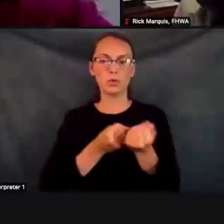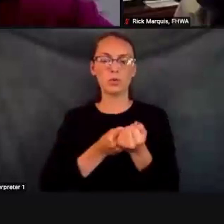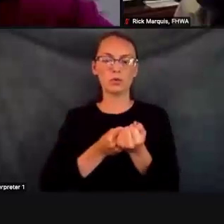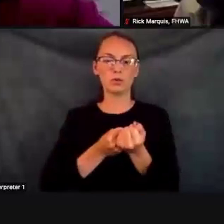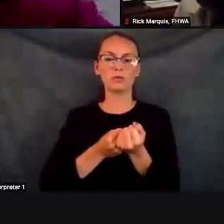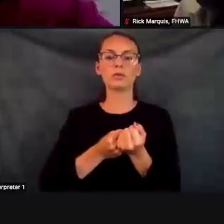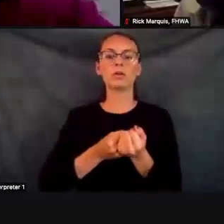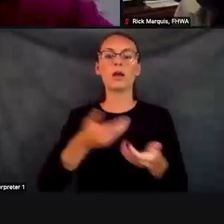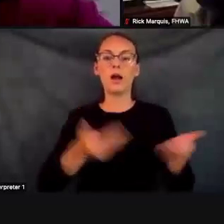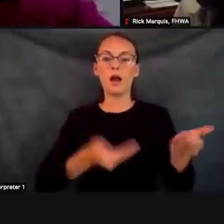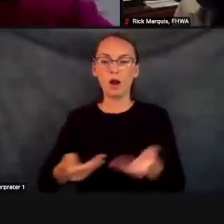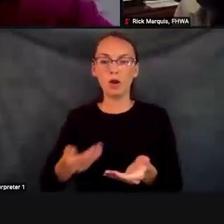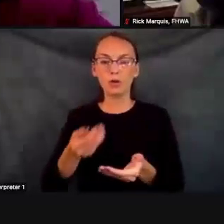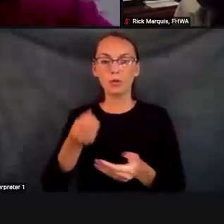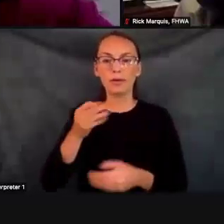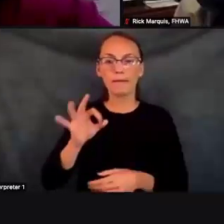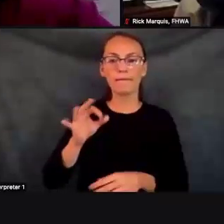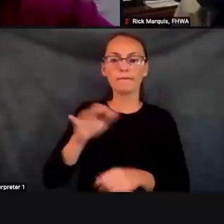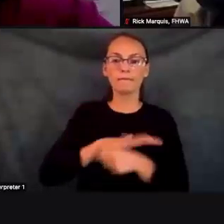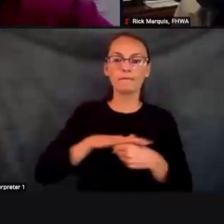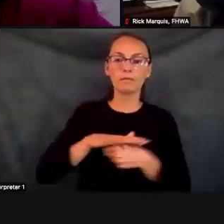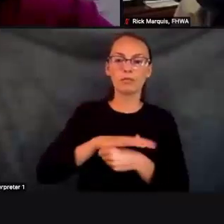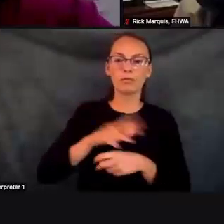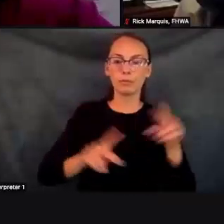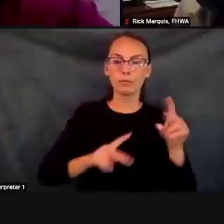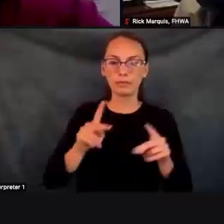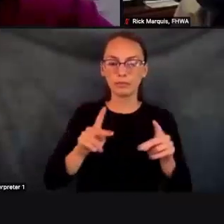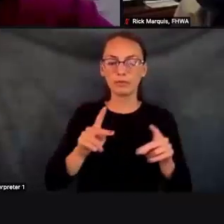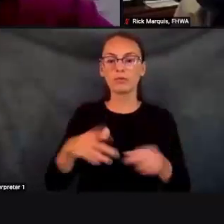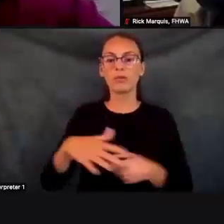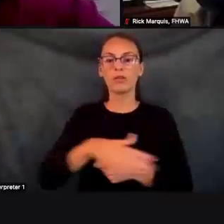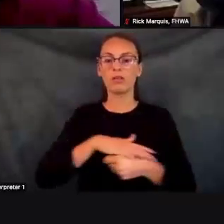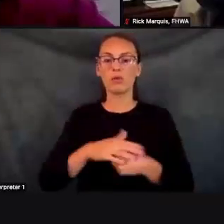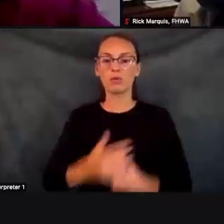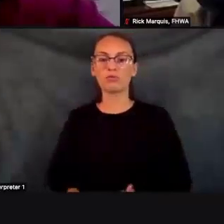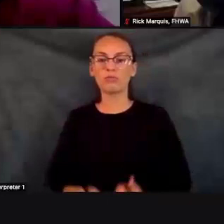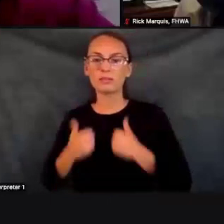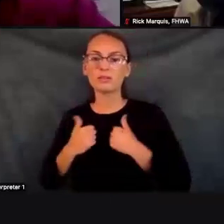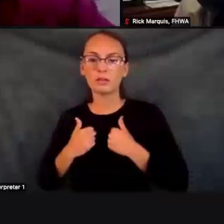Apoyamos la capacitación y contratación de residentes locales,